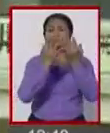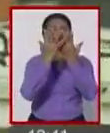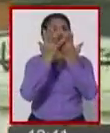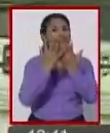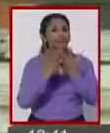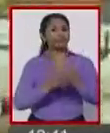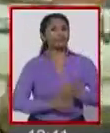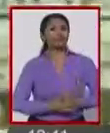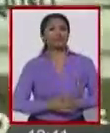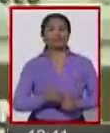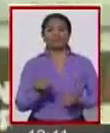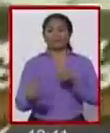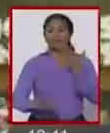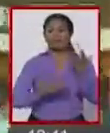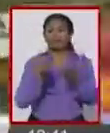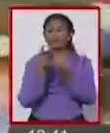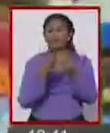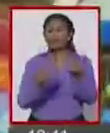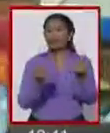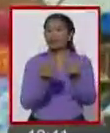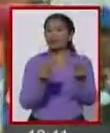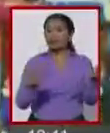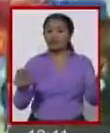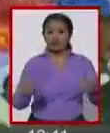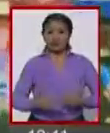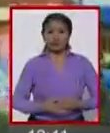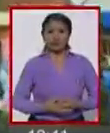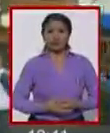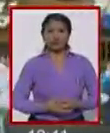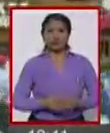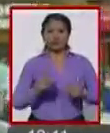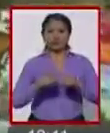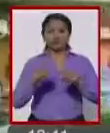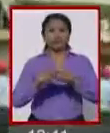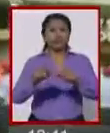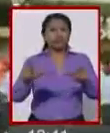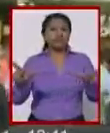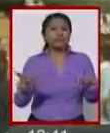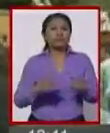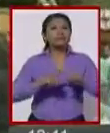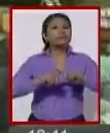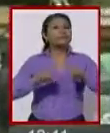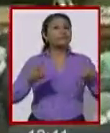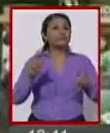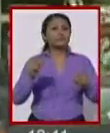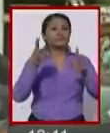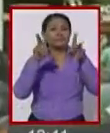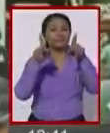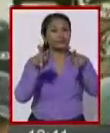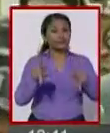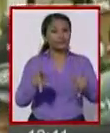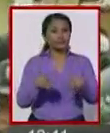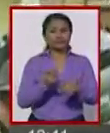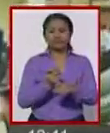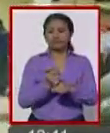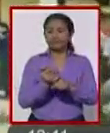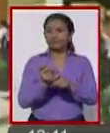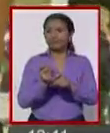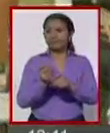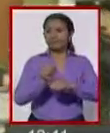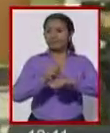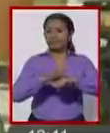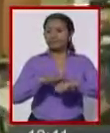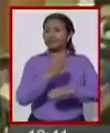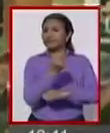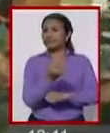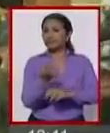porque el incendio, el fuego ha consumido harta mercadería, varios puestos. Afortunadamente no hay personas heridas de gravedad. Algunas